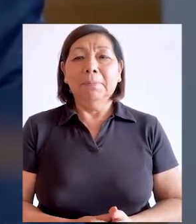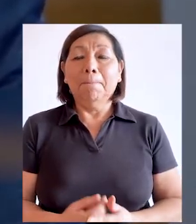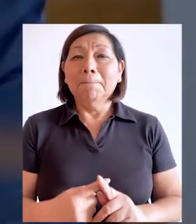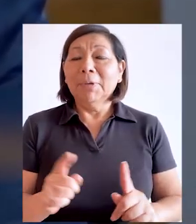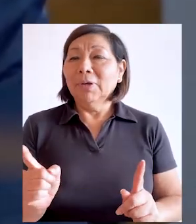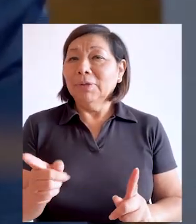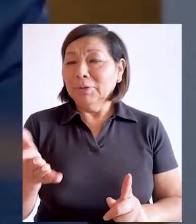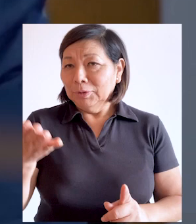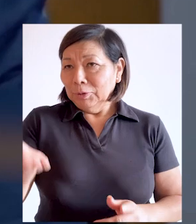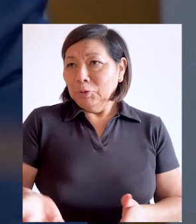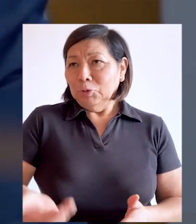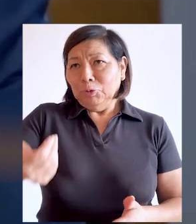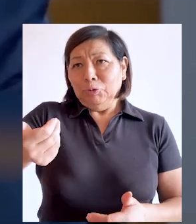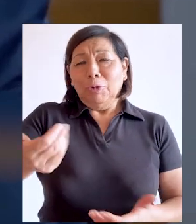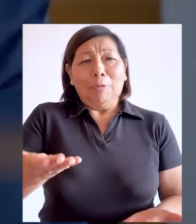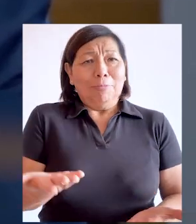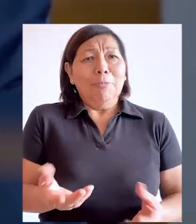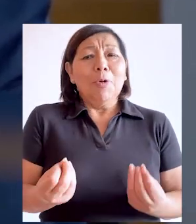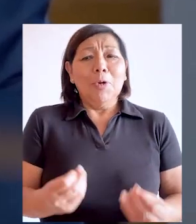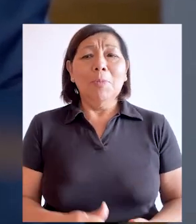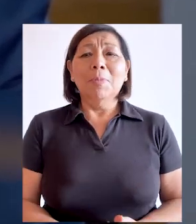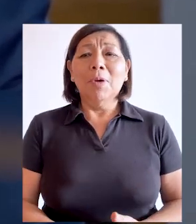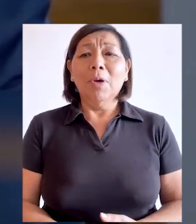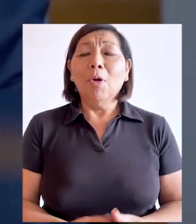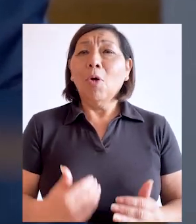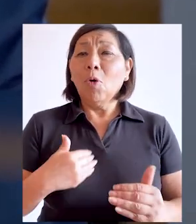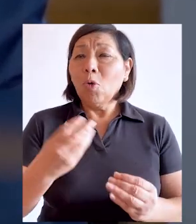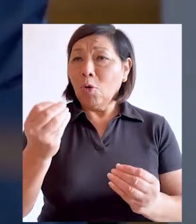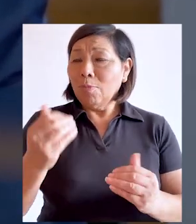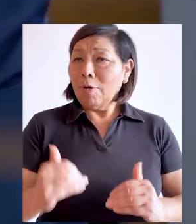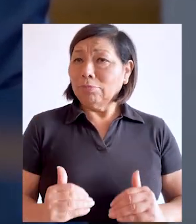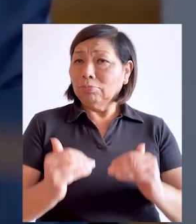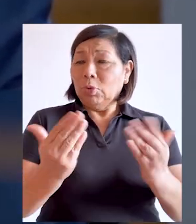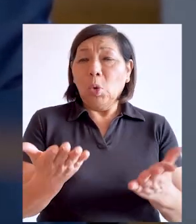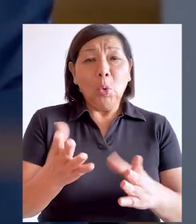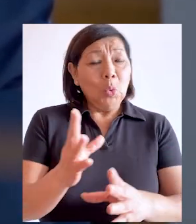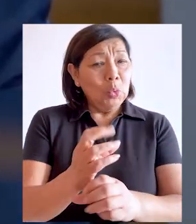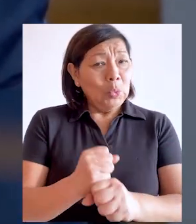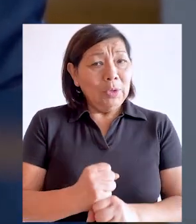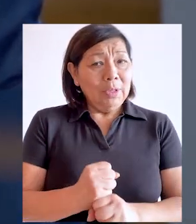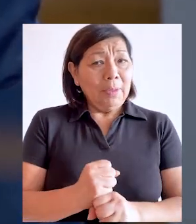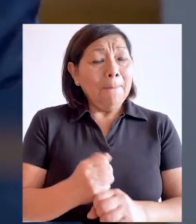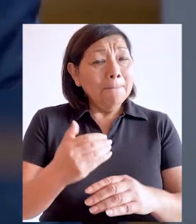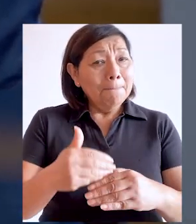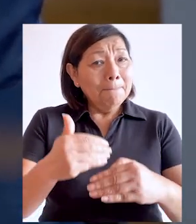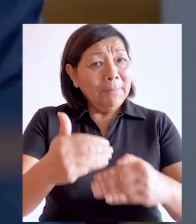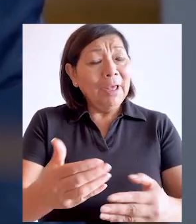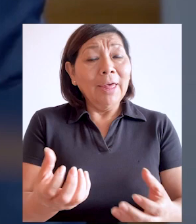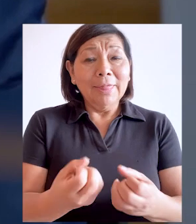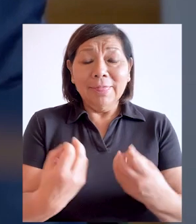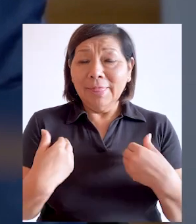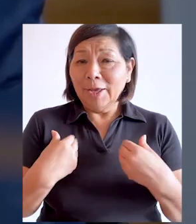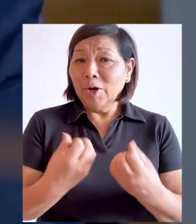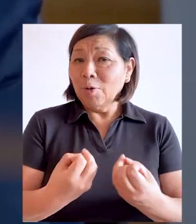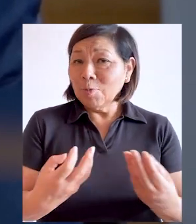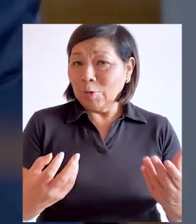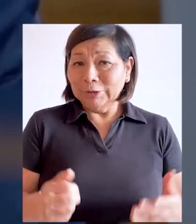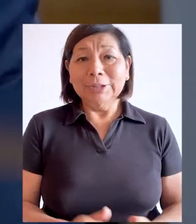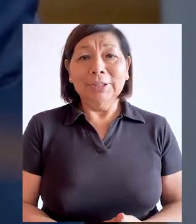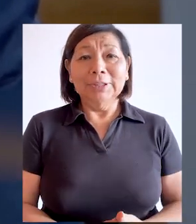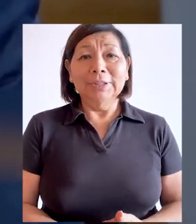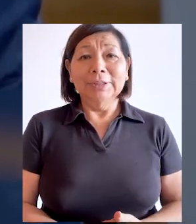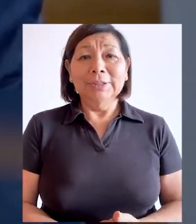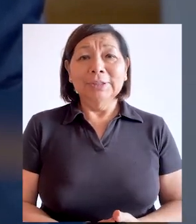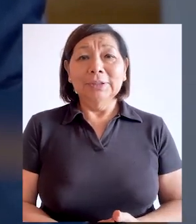es un dignatario, un alto dignatario. Y como alto dignatario está sujeto no solamente a prerrogativas, que tiene muchas,